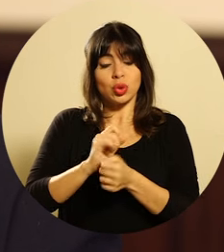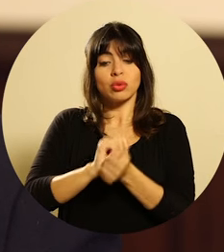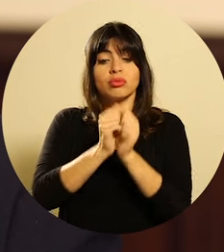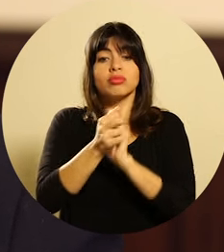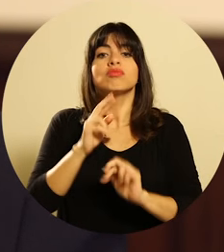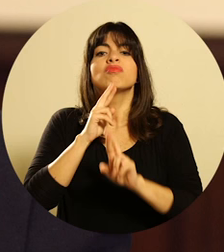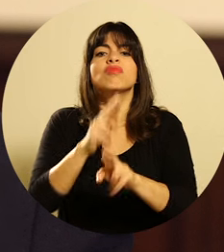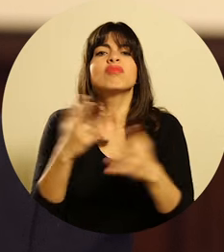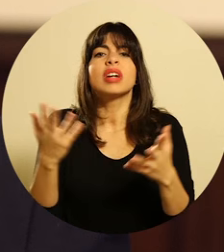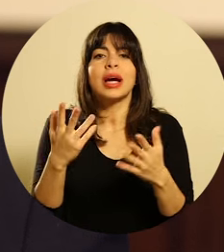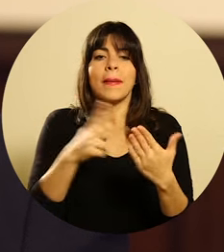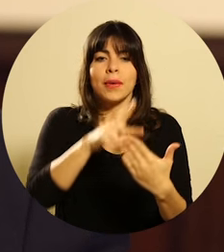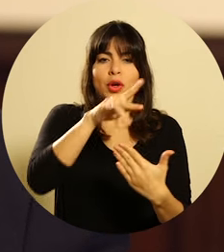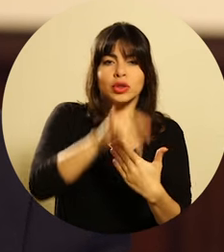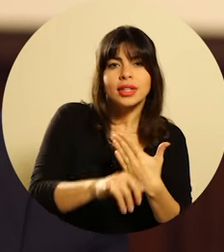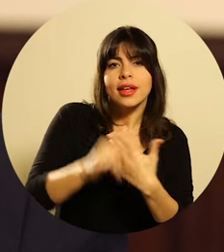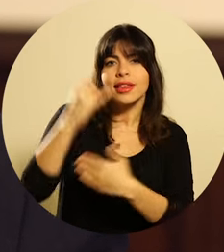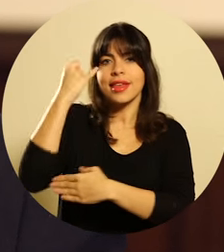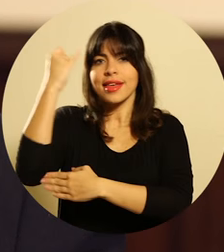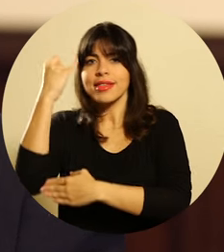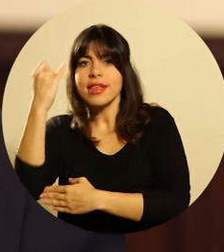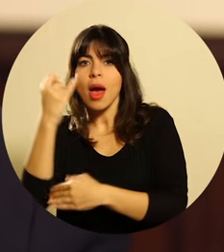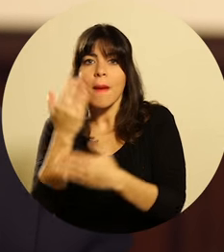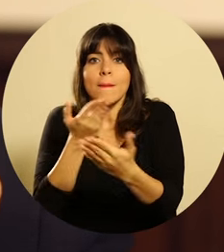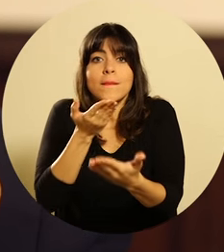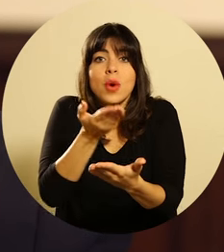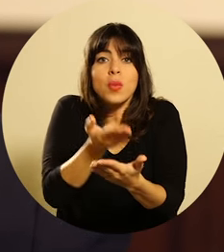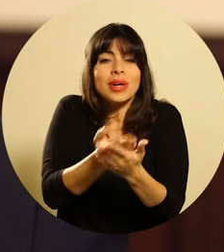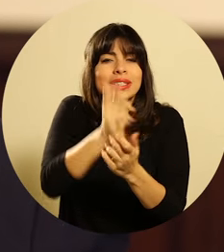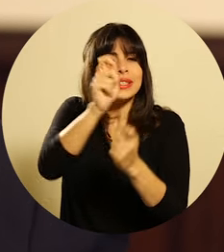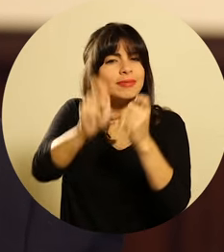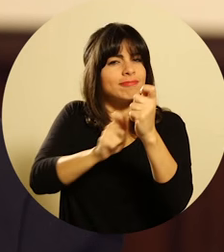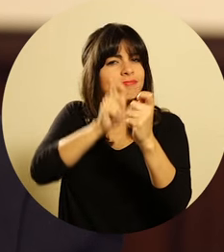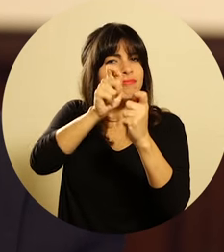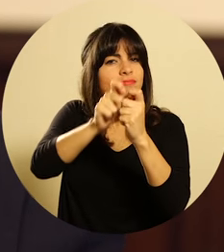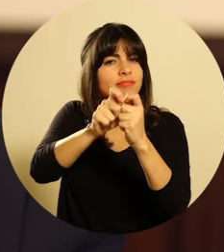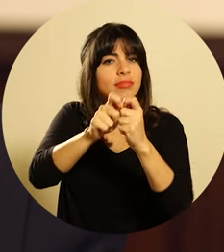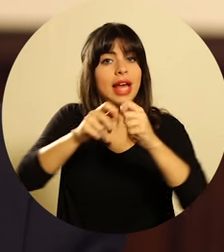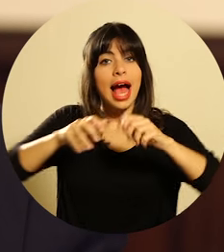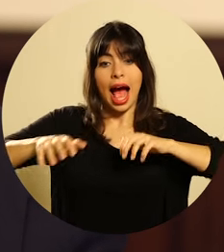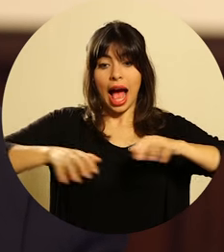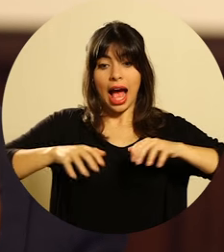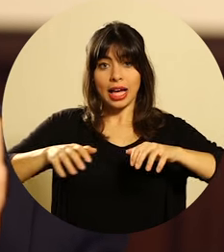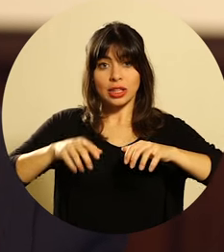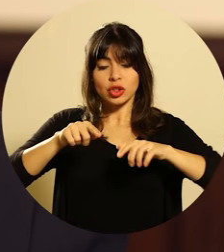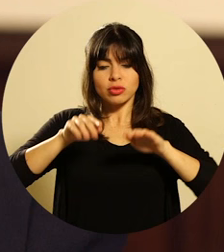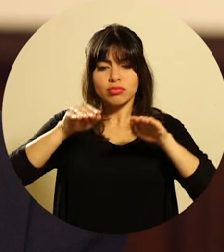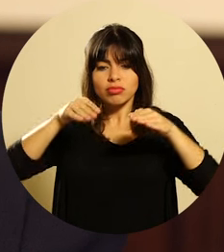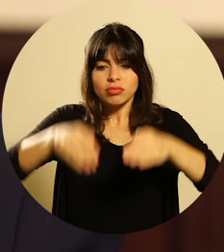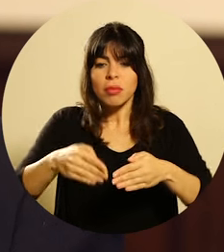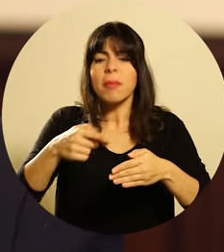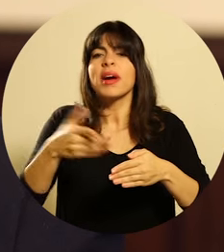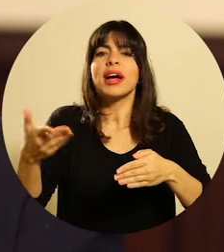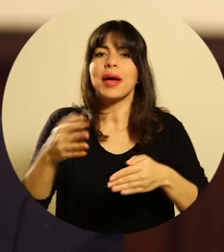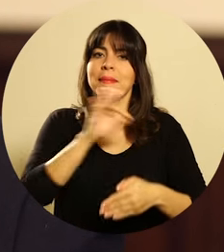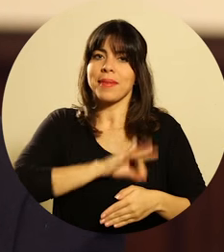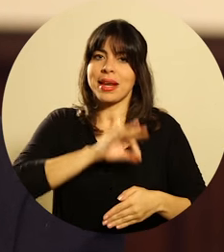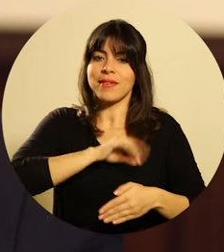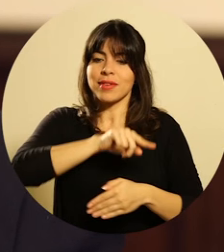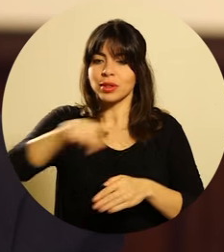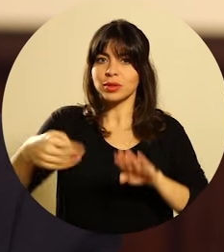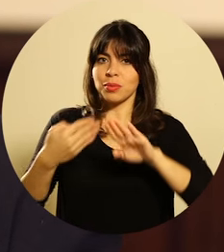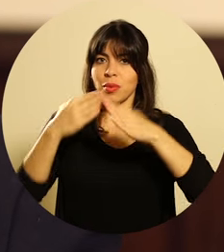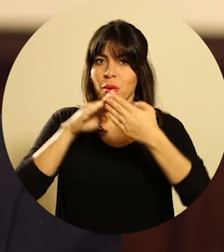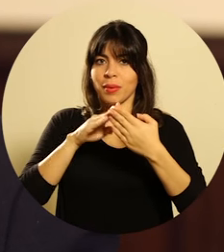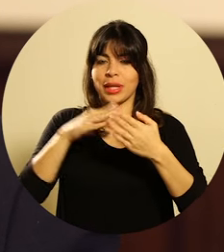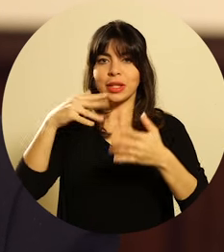se traducen en proyectos, en iniciativas, en propuestas concretas, en acciones que directamente benefician